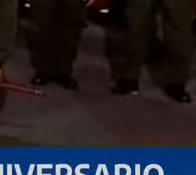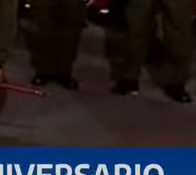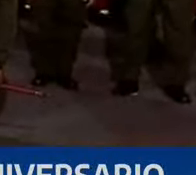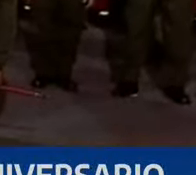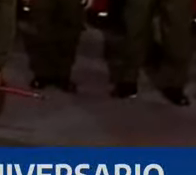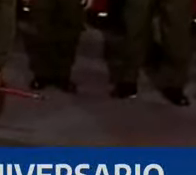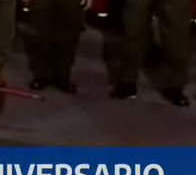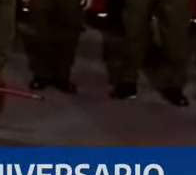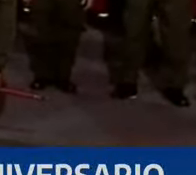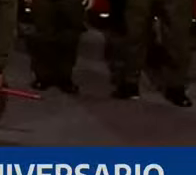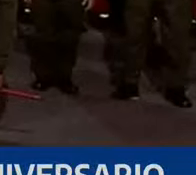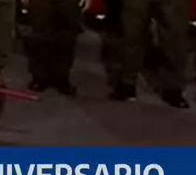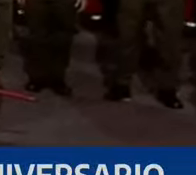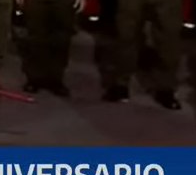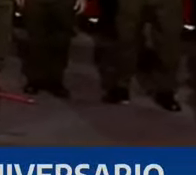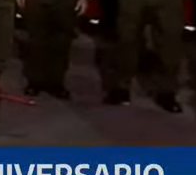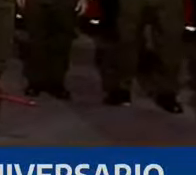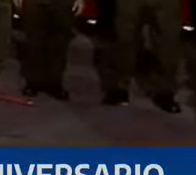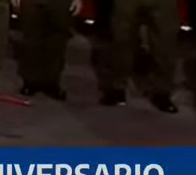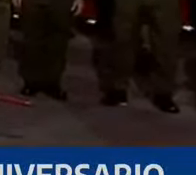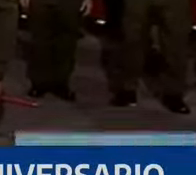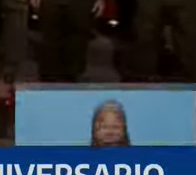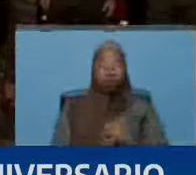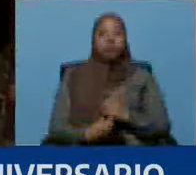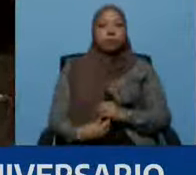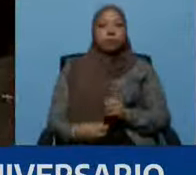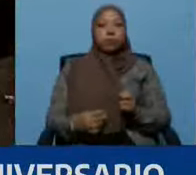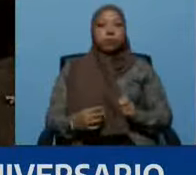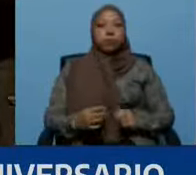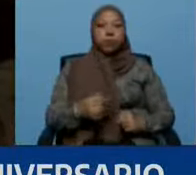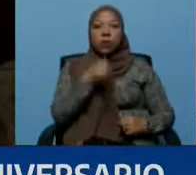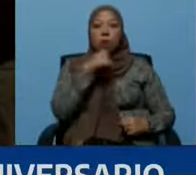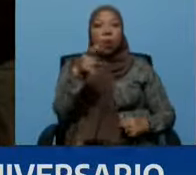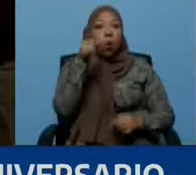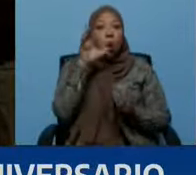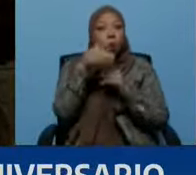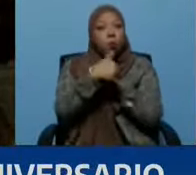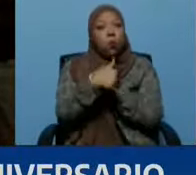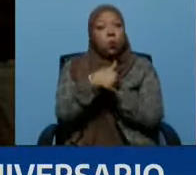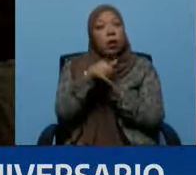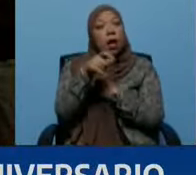ni en Alemania. Lo ocultan.